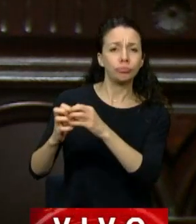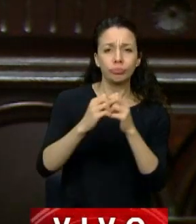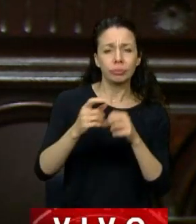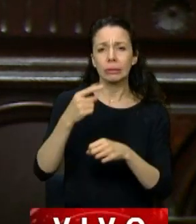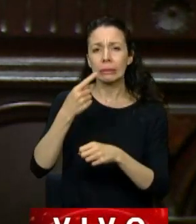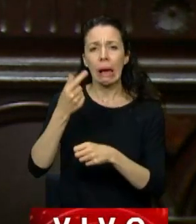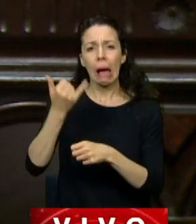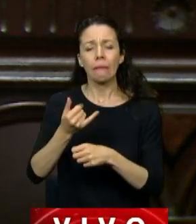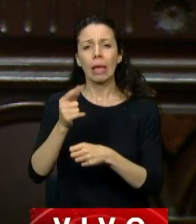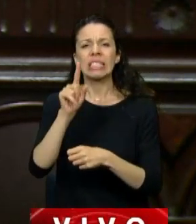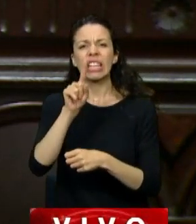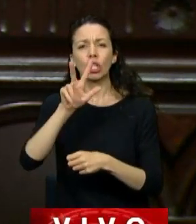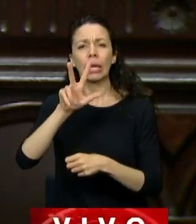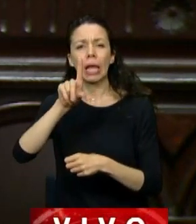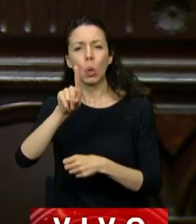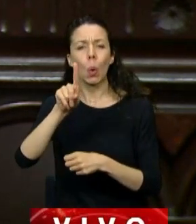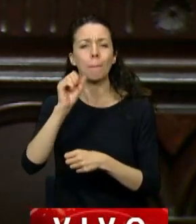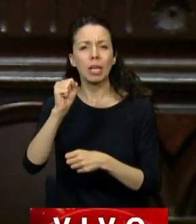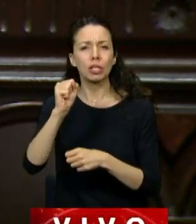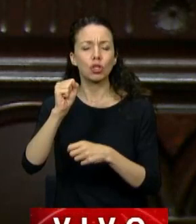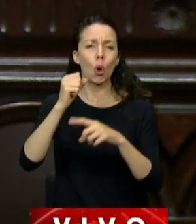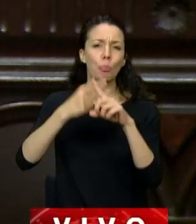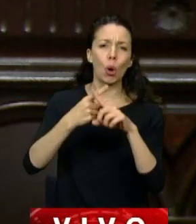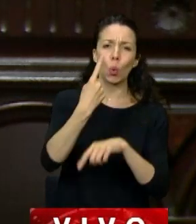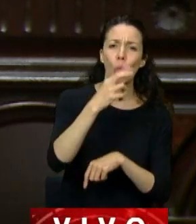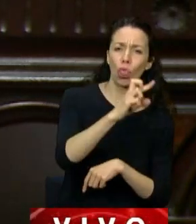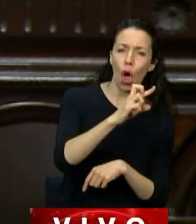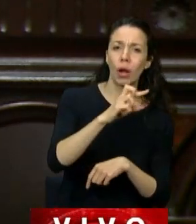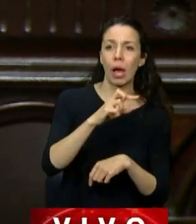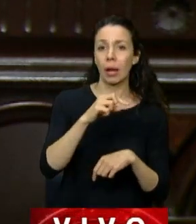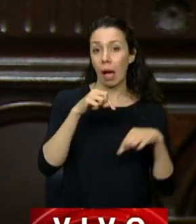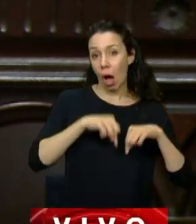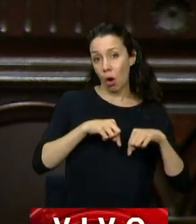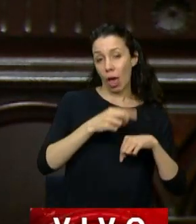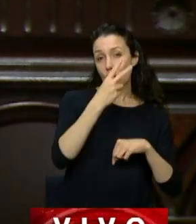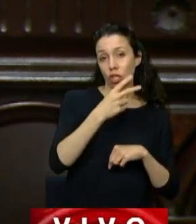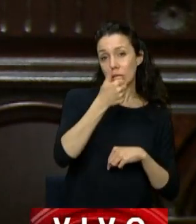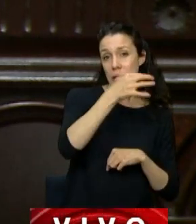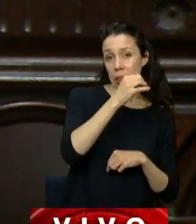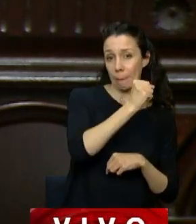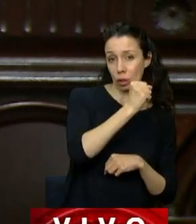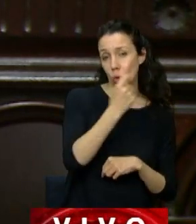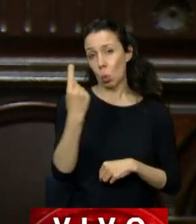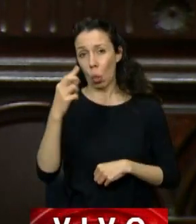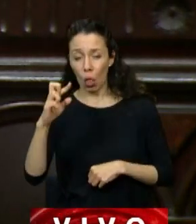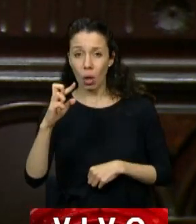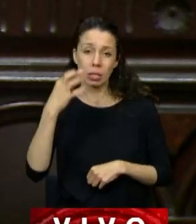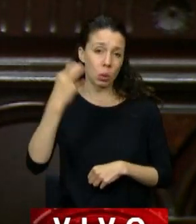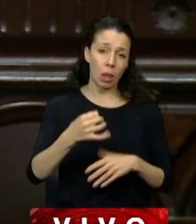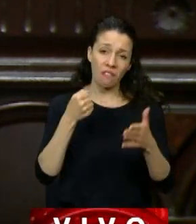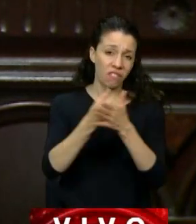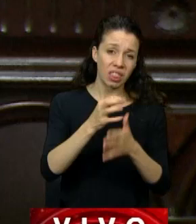131 pesos por dólares, a donde hoy ya estamos en los 160 pesos por dólares y seguramente a fin de año estarán alrededor